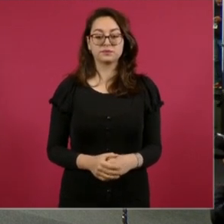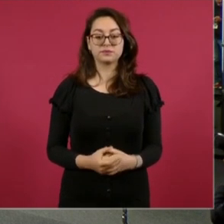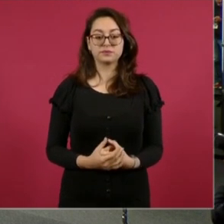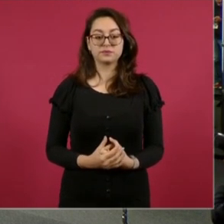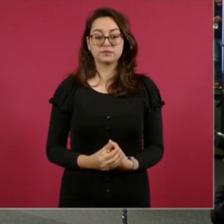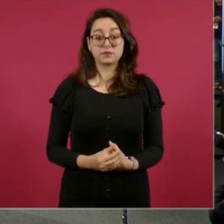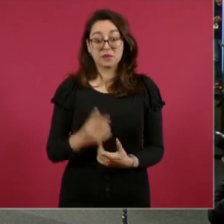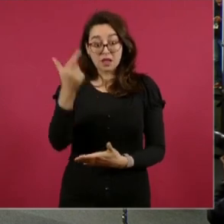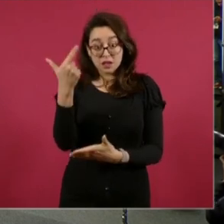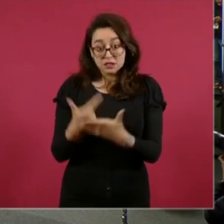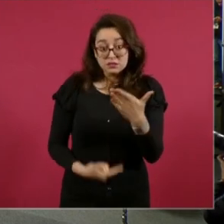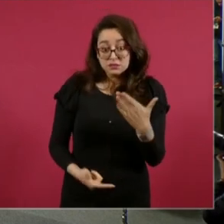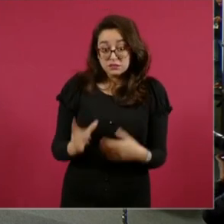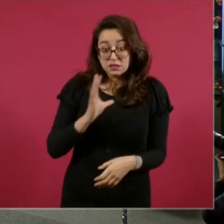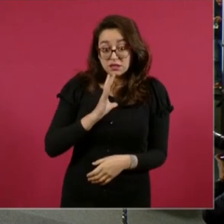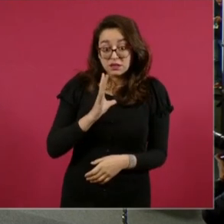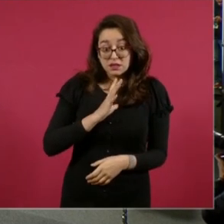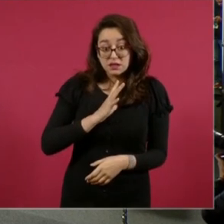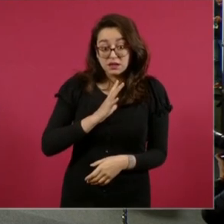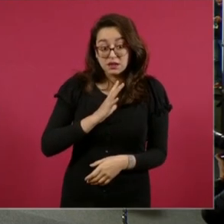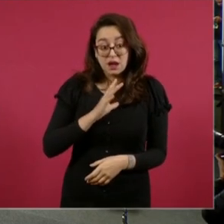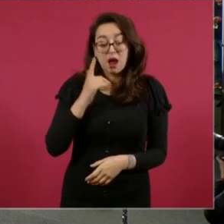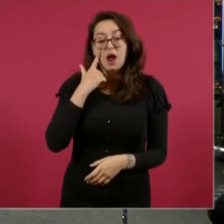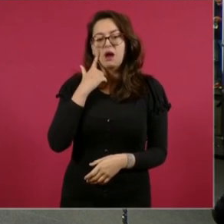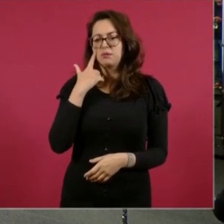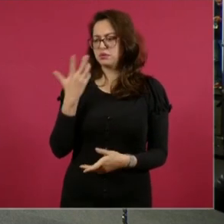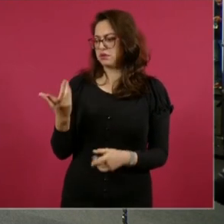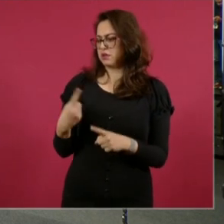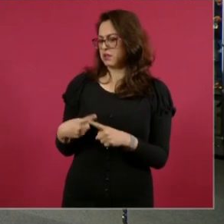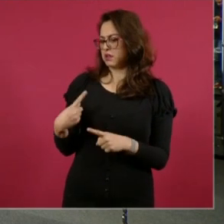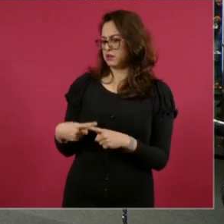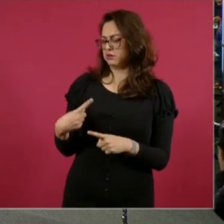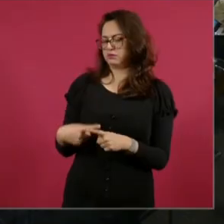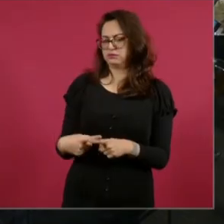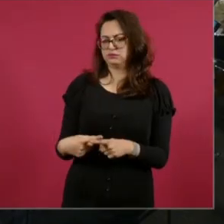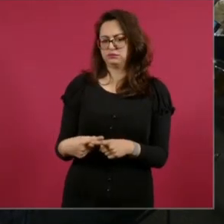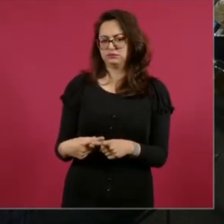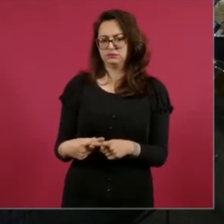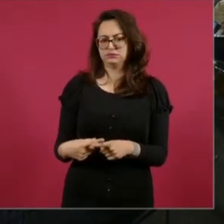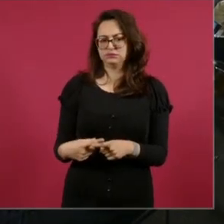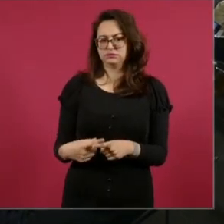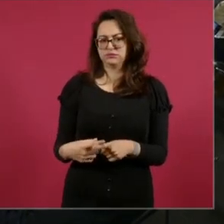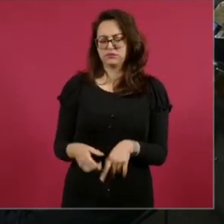¿Hay lista? A ver, pero días, bueno, empezamos contigo.